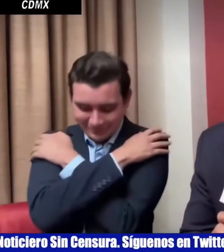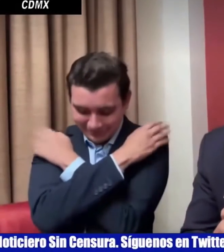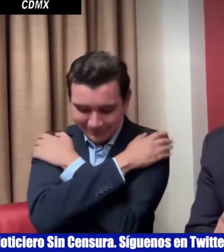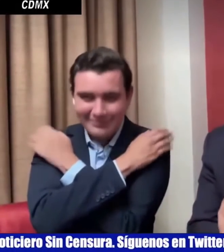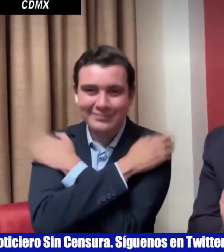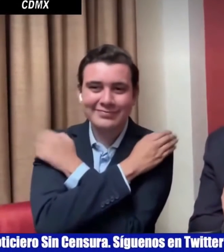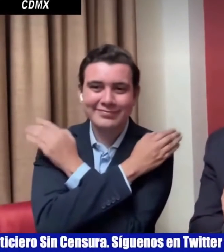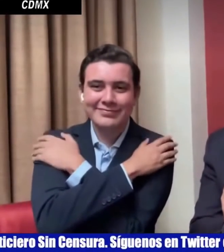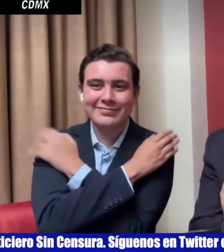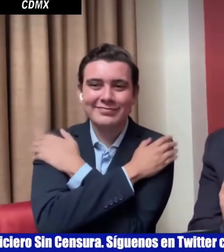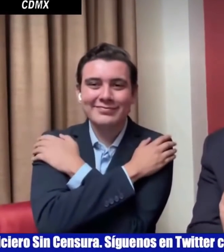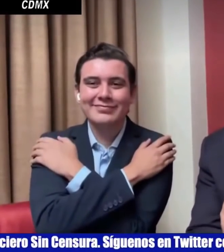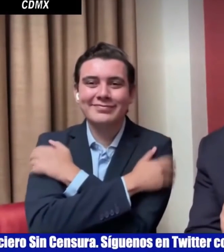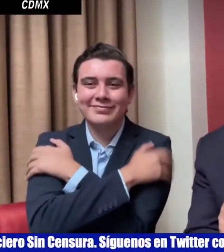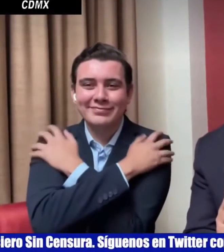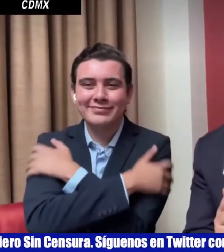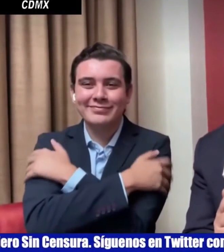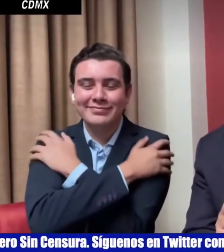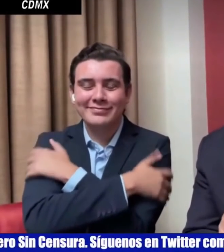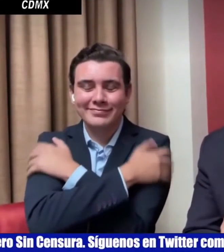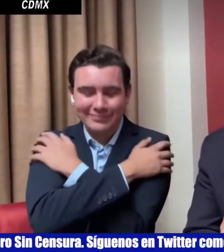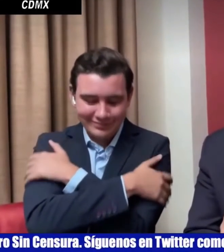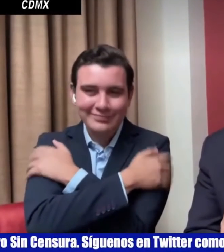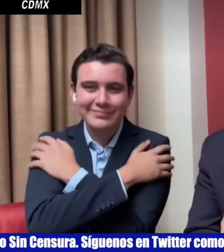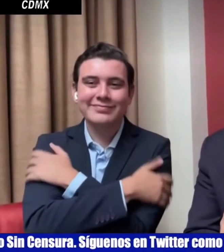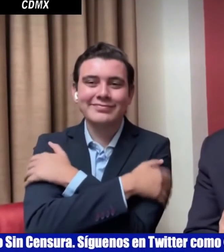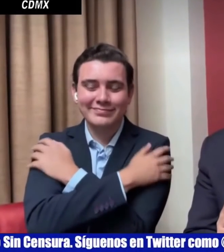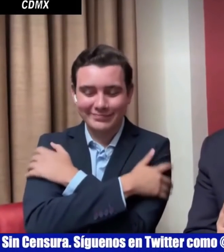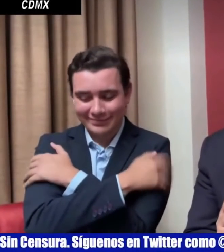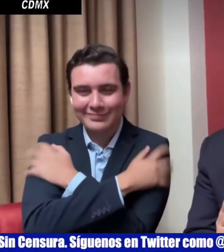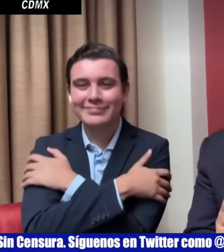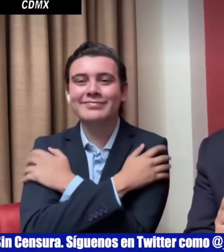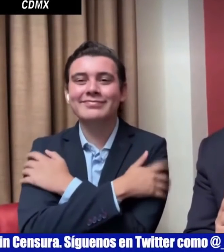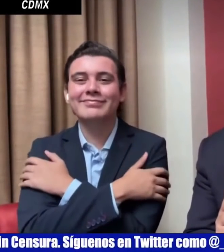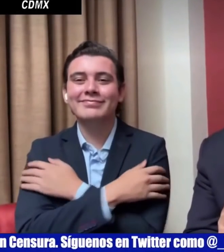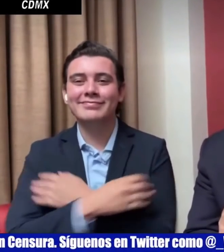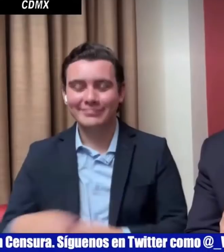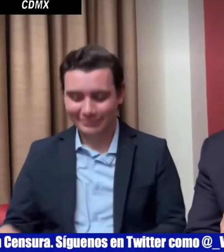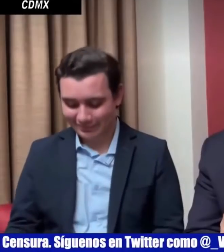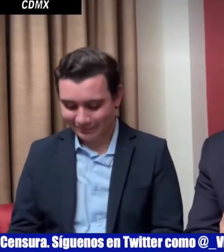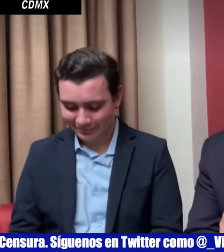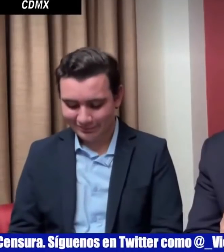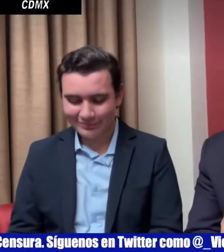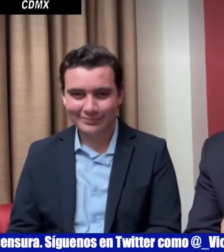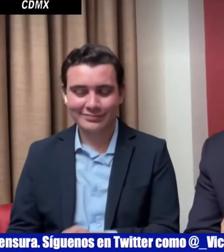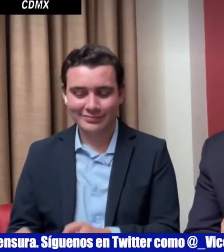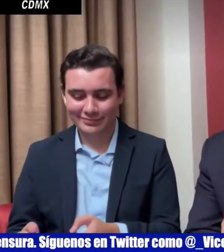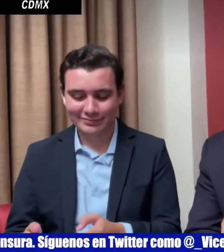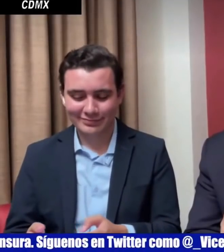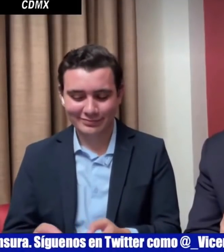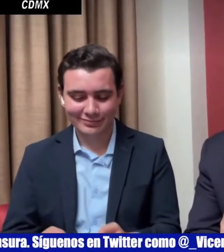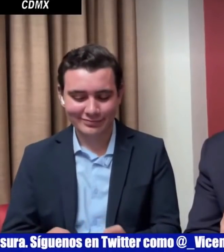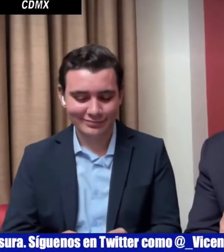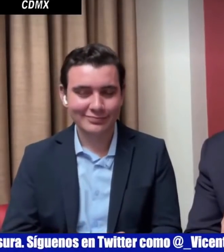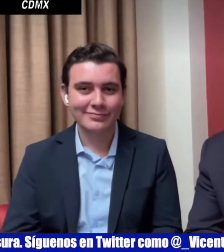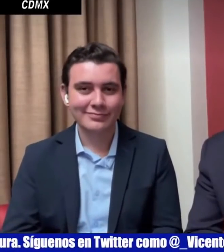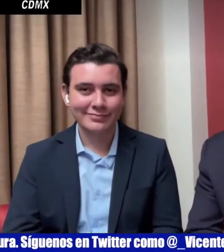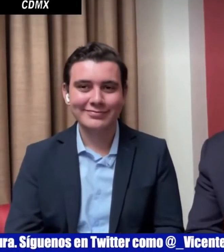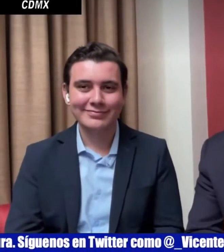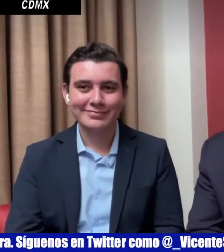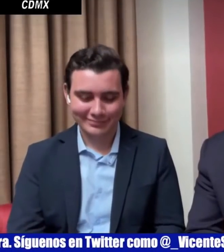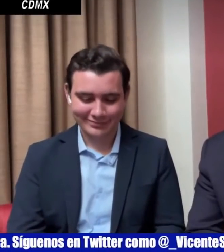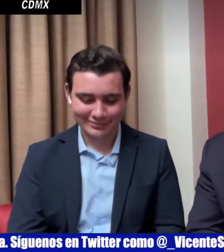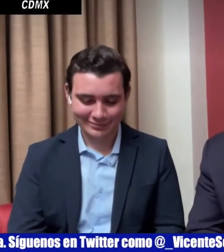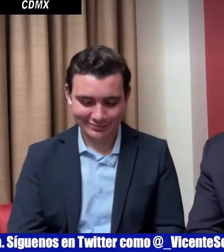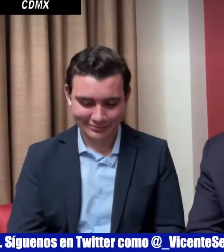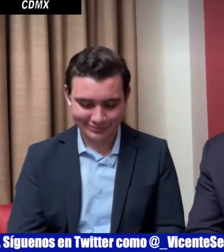saludemos juntos al maestro Jaime Hernández, editor de La Jornada Sin Fronteras, miembro de esta familia sin censura, que ayer también se la rifó